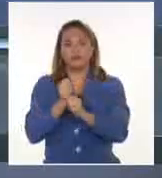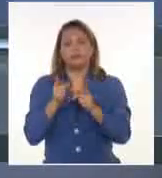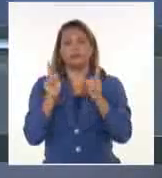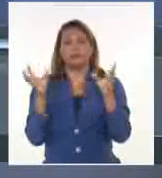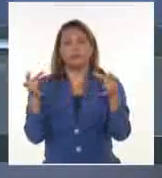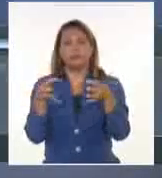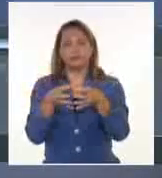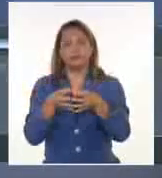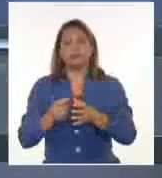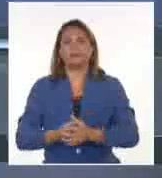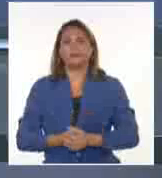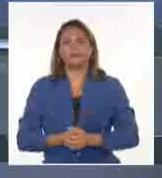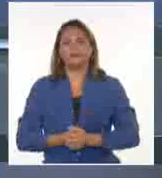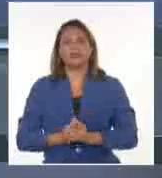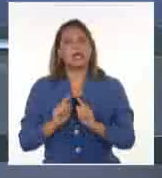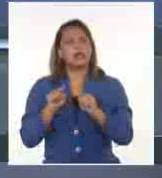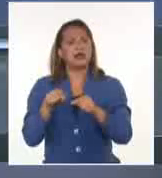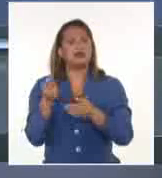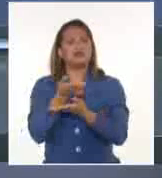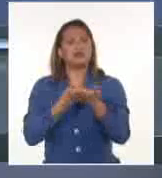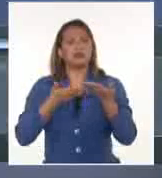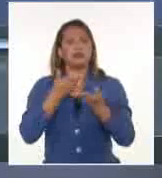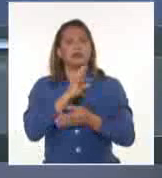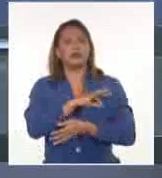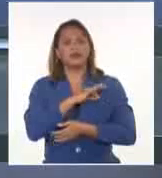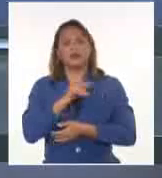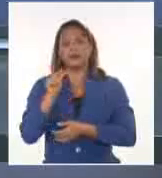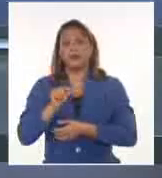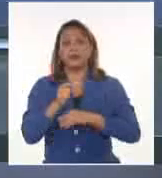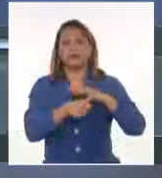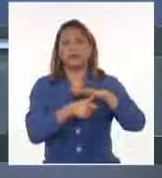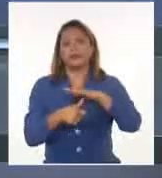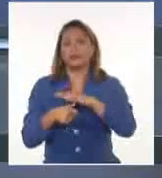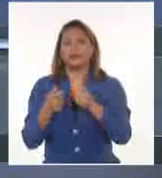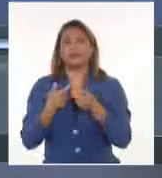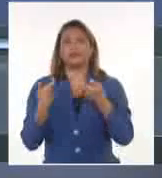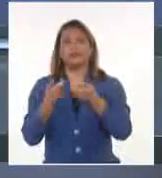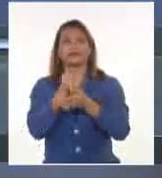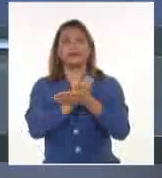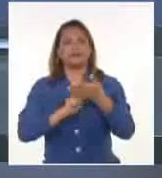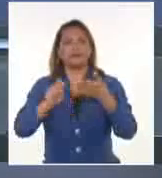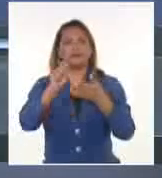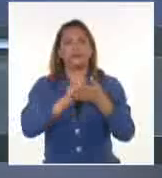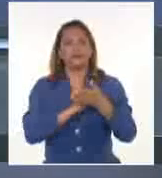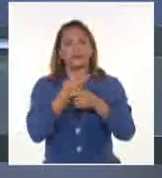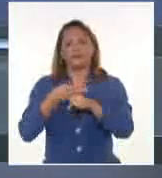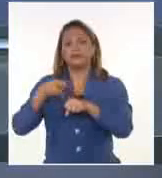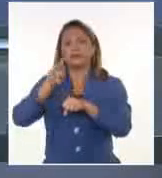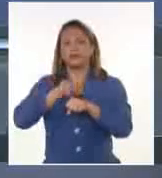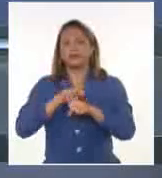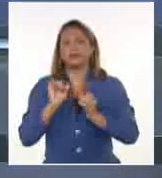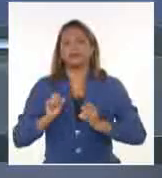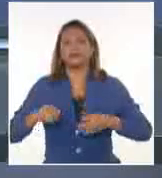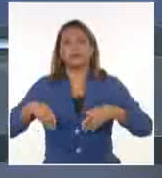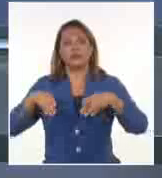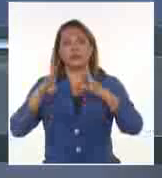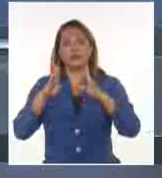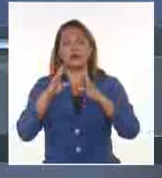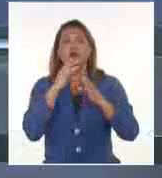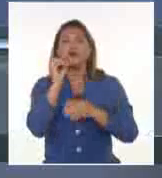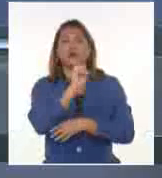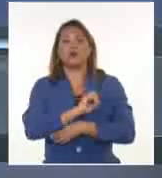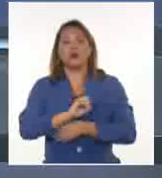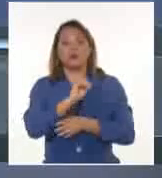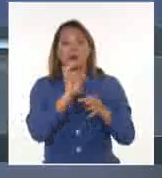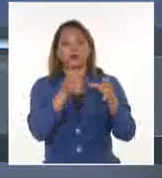es, Lasso intercambió también con delegados, presidentes de consejos populares, representantes de instituciones y organizaciones de